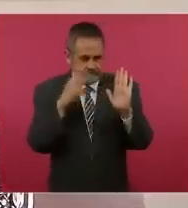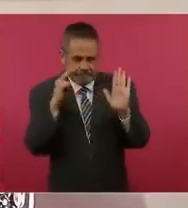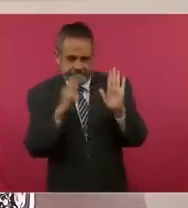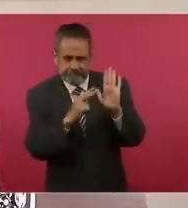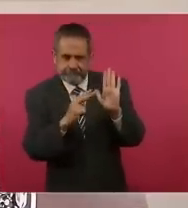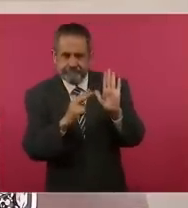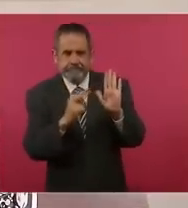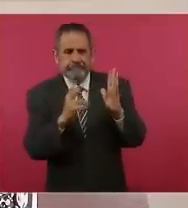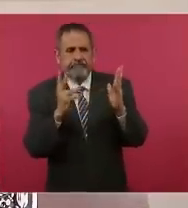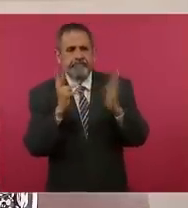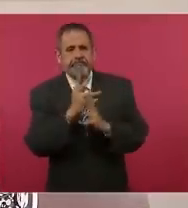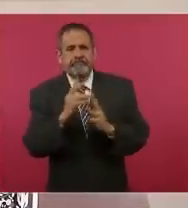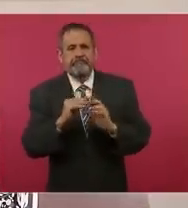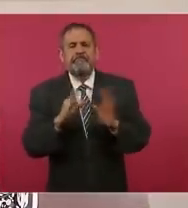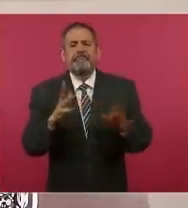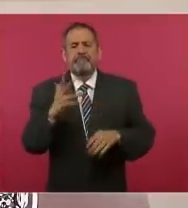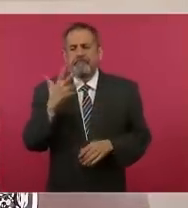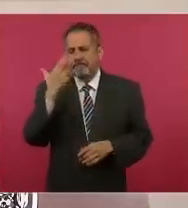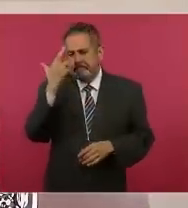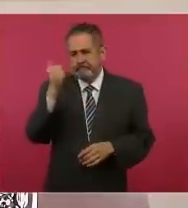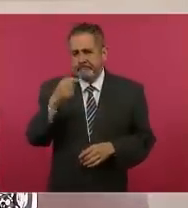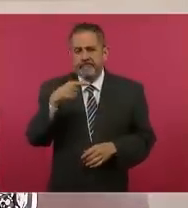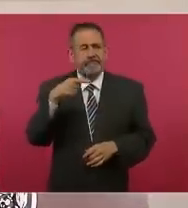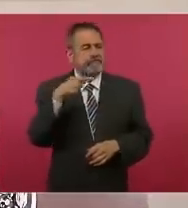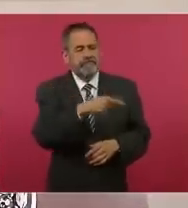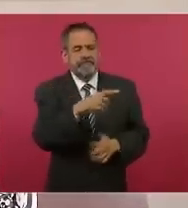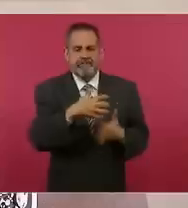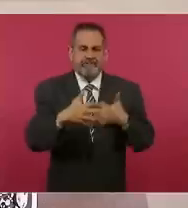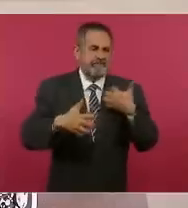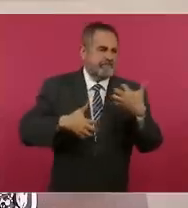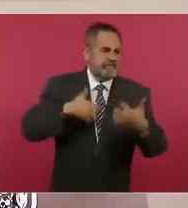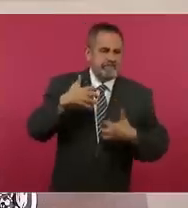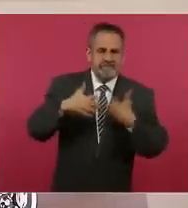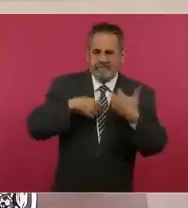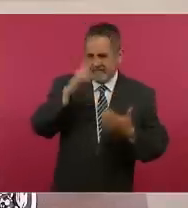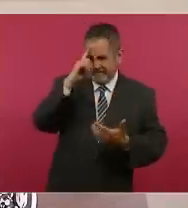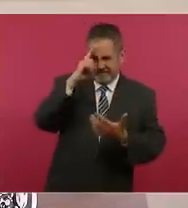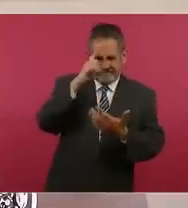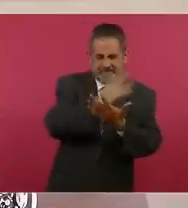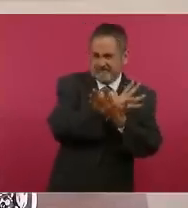por qué llegan a estos extremos